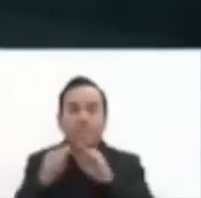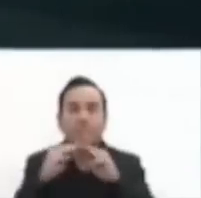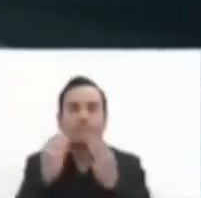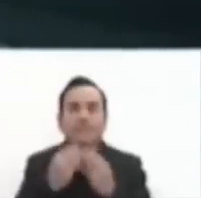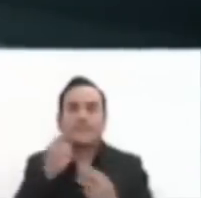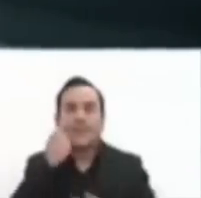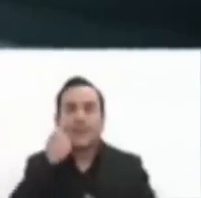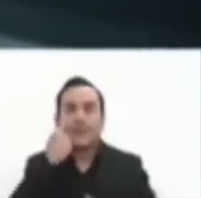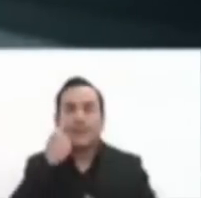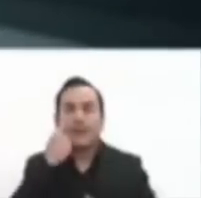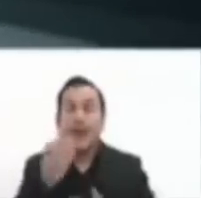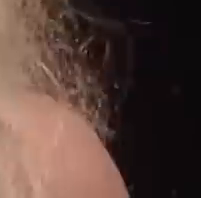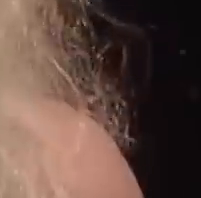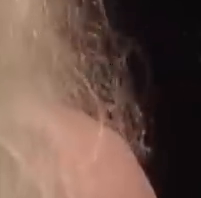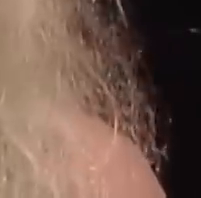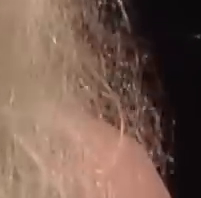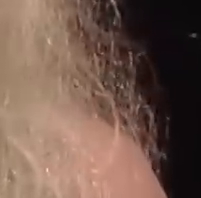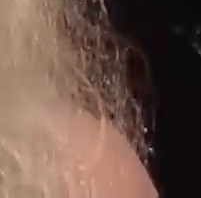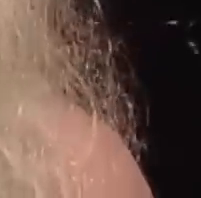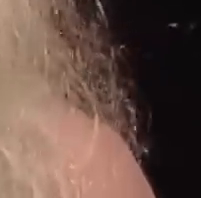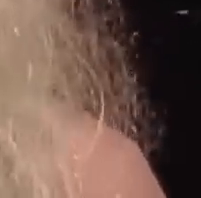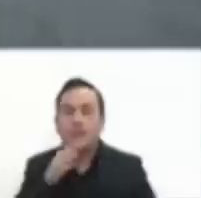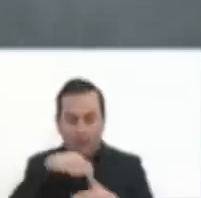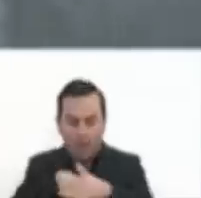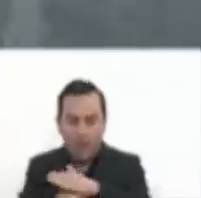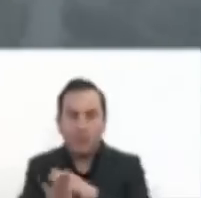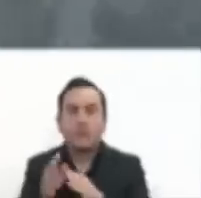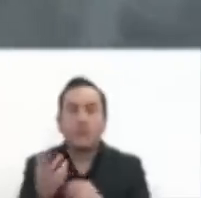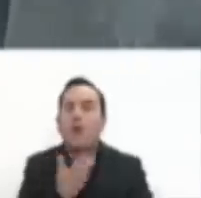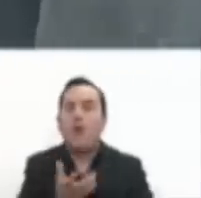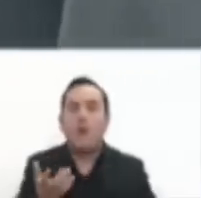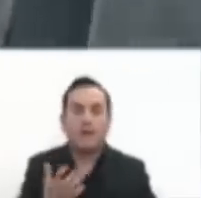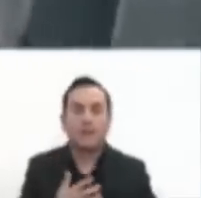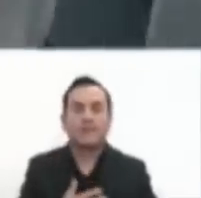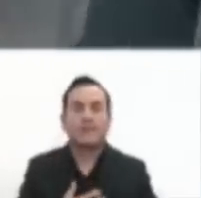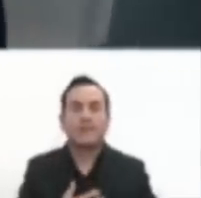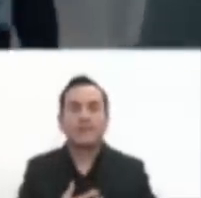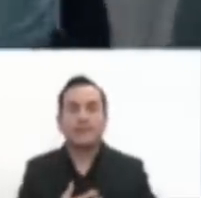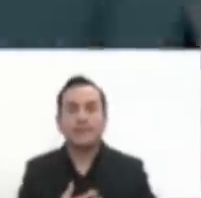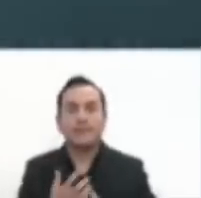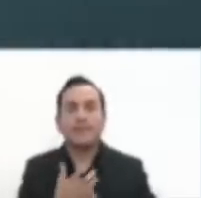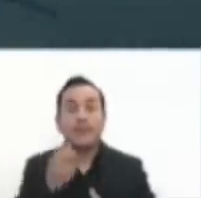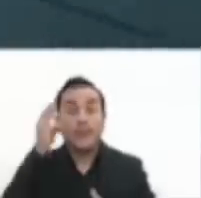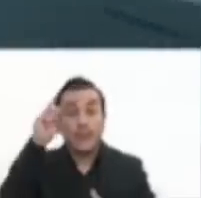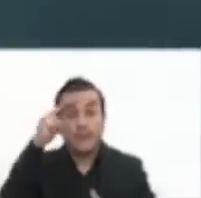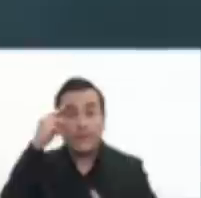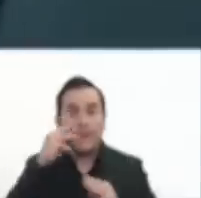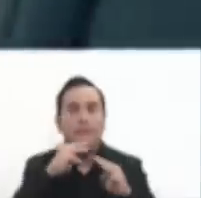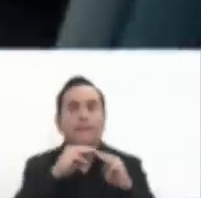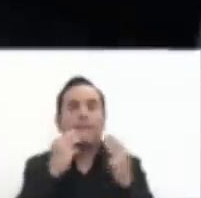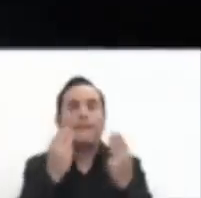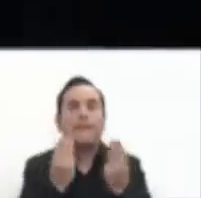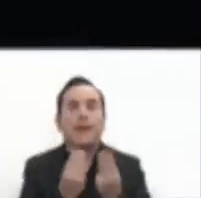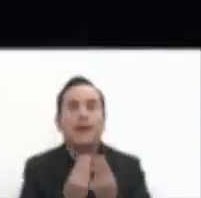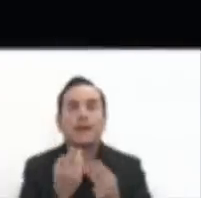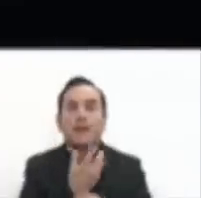poder salir de este módulo. Y también quiero la paz mundial. Para que esos terroristas, también para asearse,